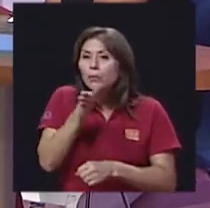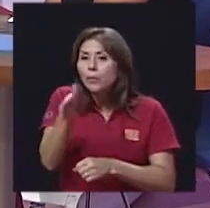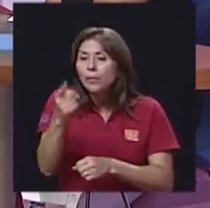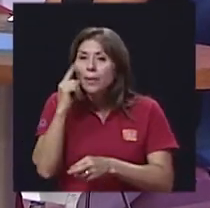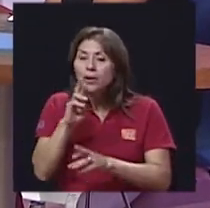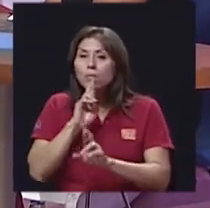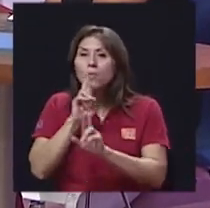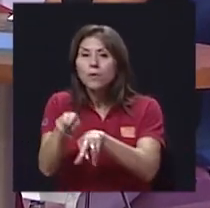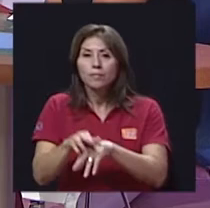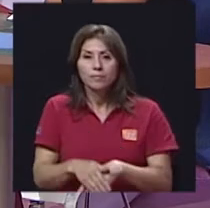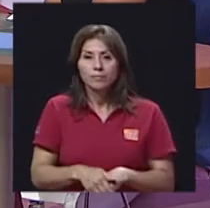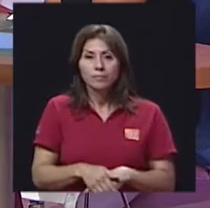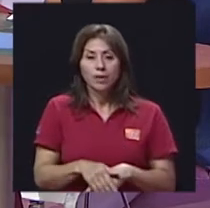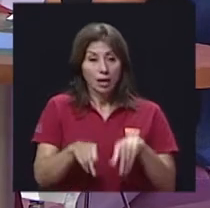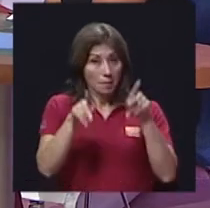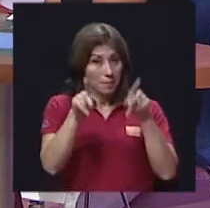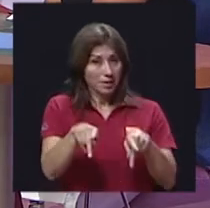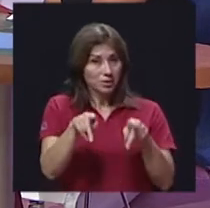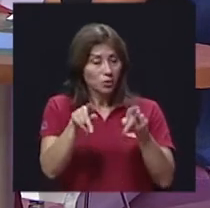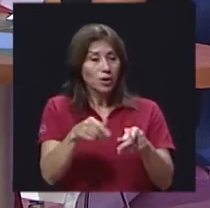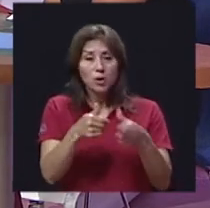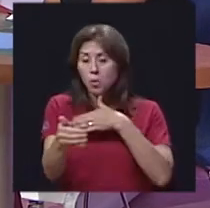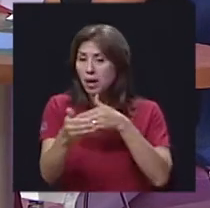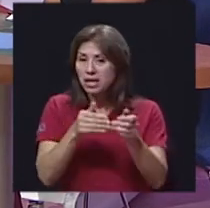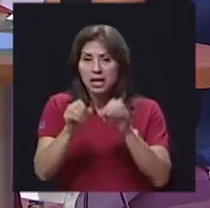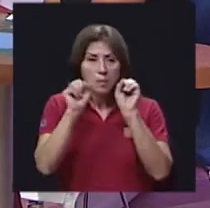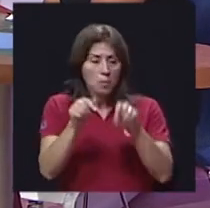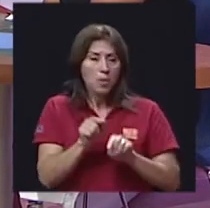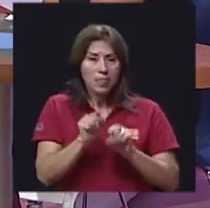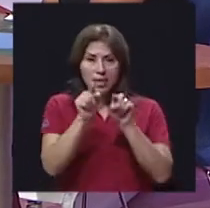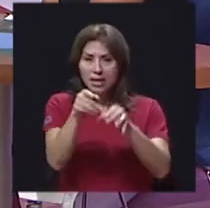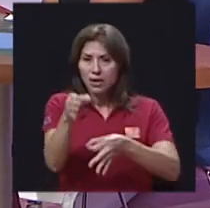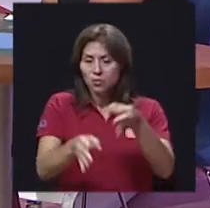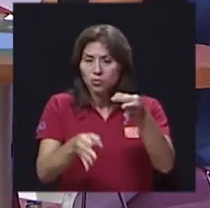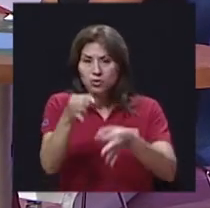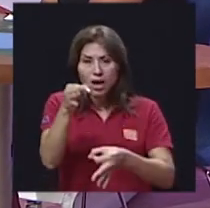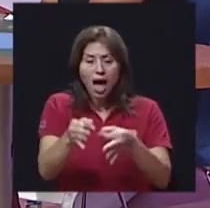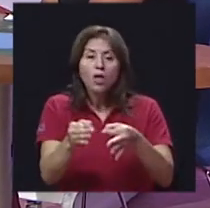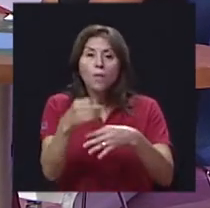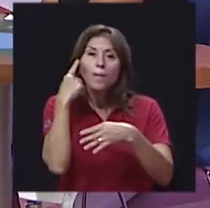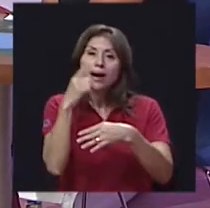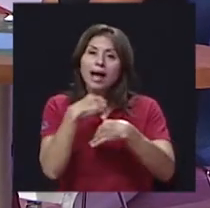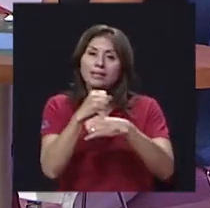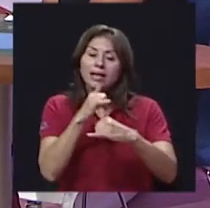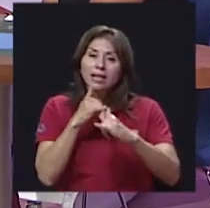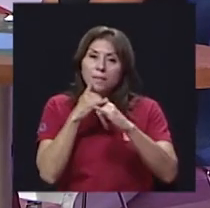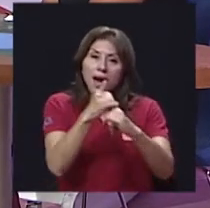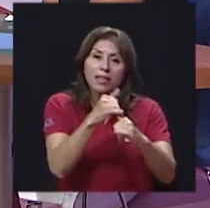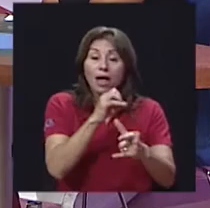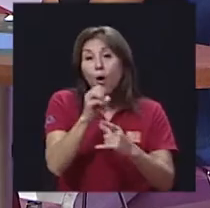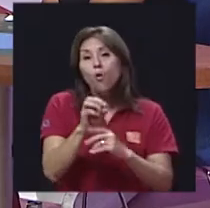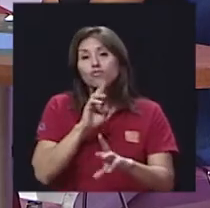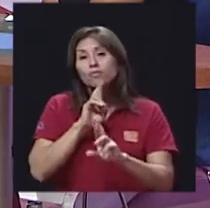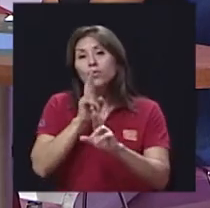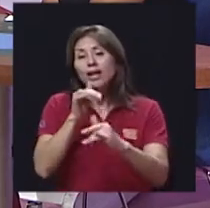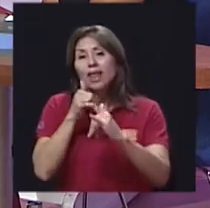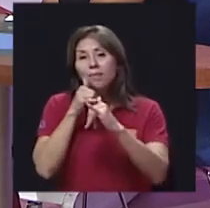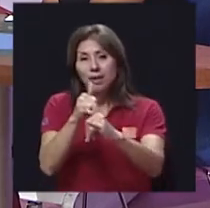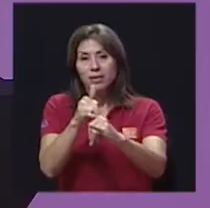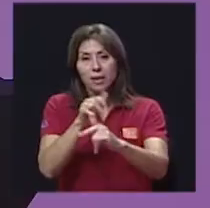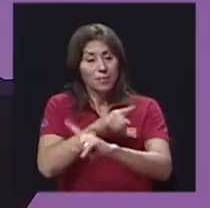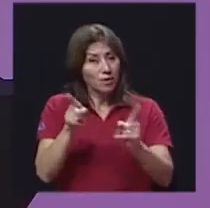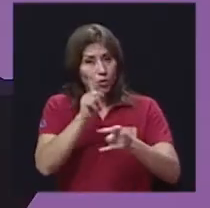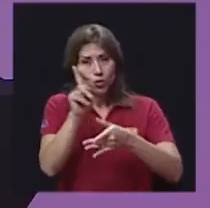demanda, como la persona que va a ir a contestar va al juzgado y la contesta también. O sea, no es que todas las señoras tengan asistencia, eso no es